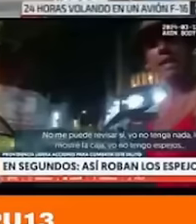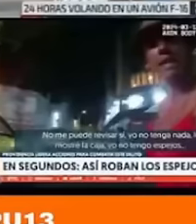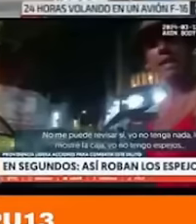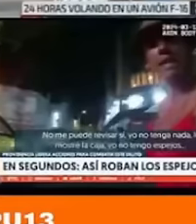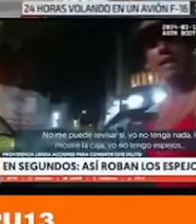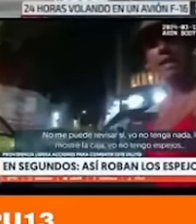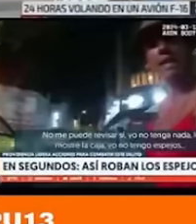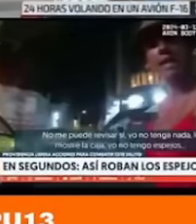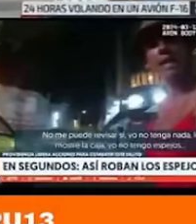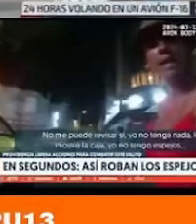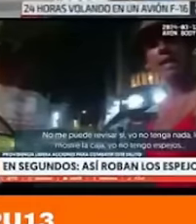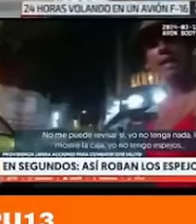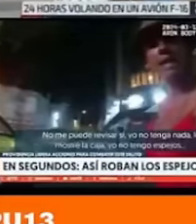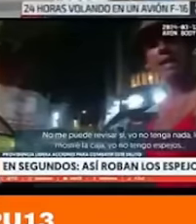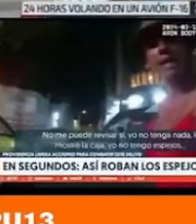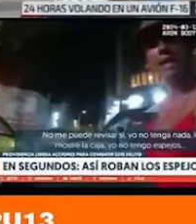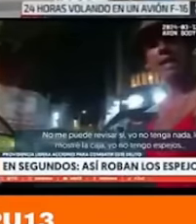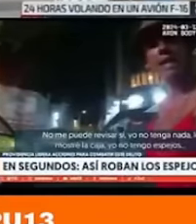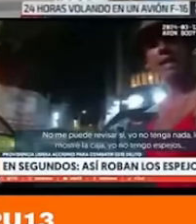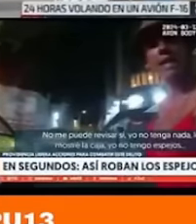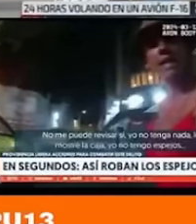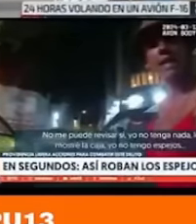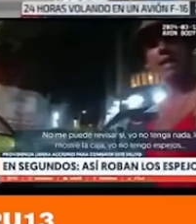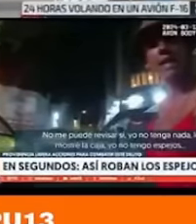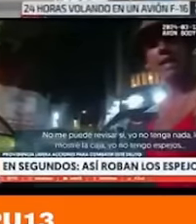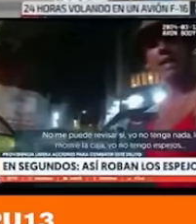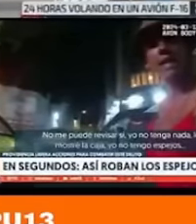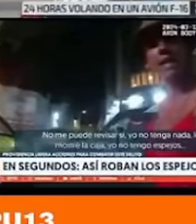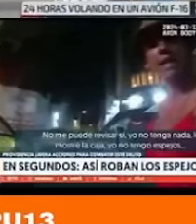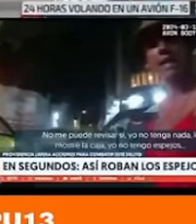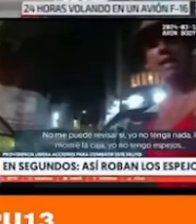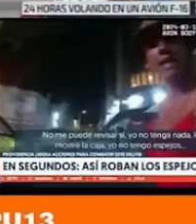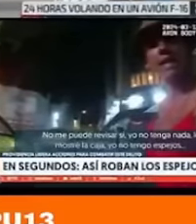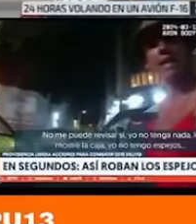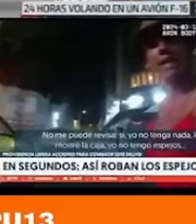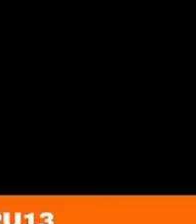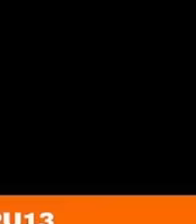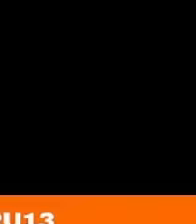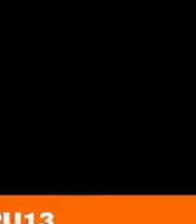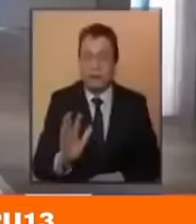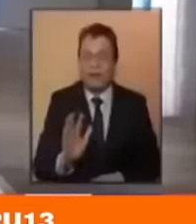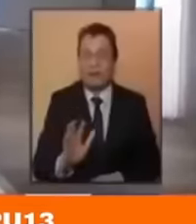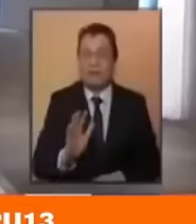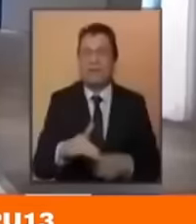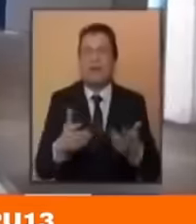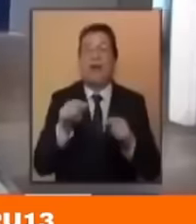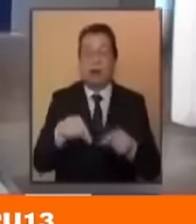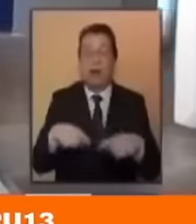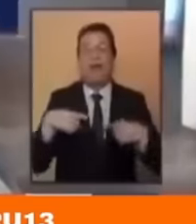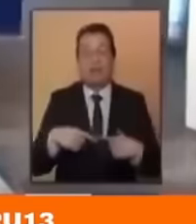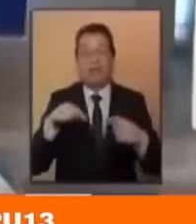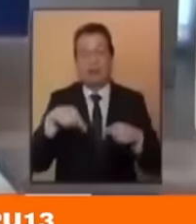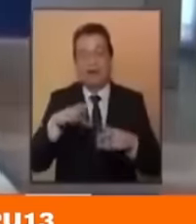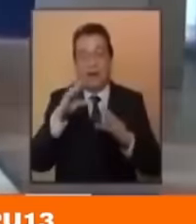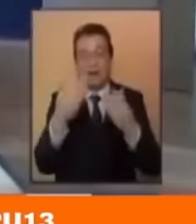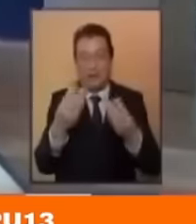Sí, está acá la nota del Tele13 sobre cómo se preparan unos pilotos. A ver. Hoy para descansar en la noche. Muchas